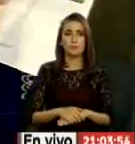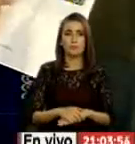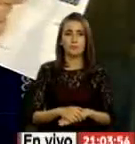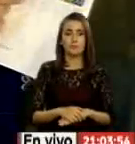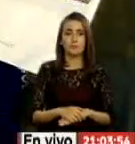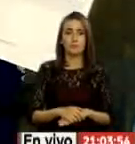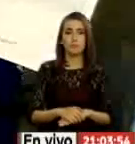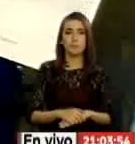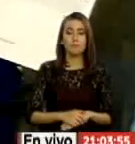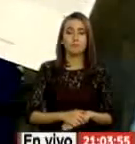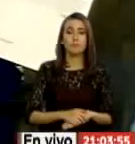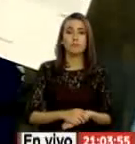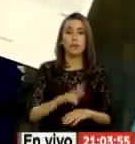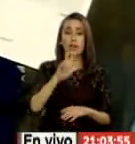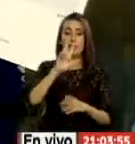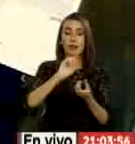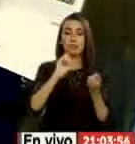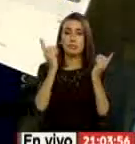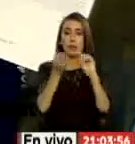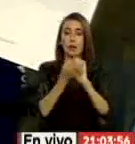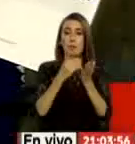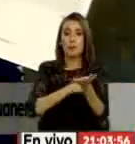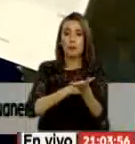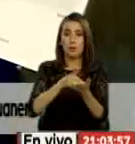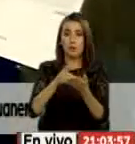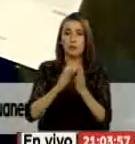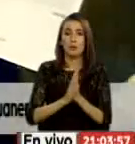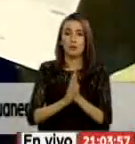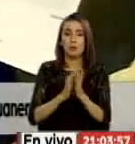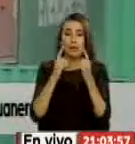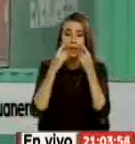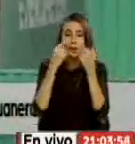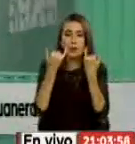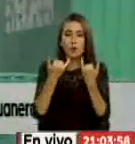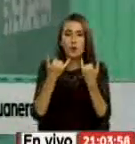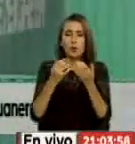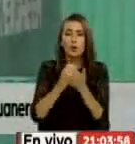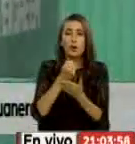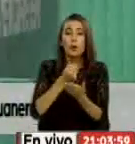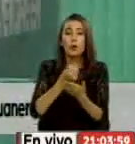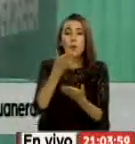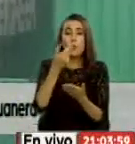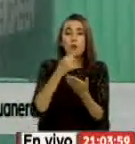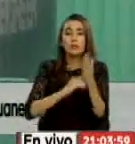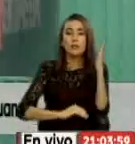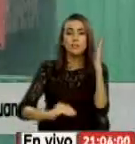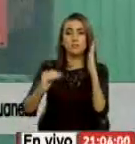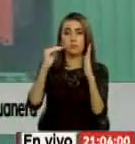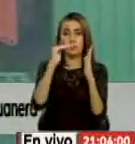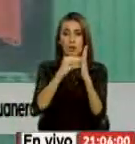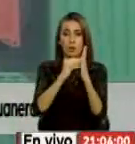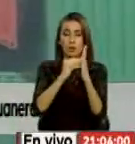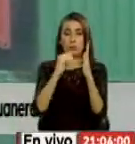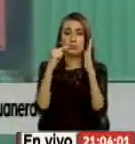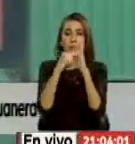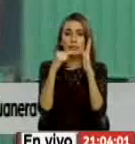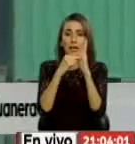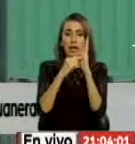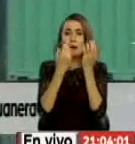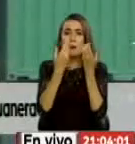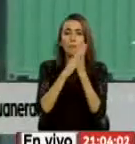3 cambios en menos de una semana. Discrecionalidad de la aduana, sumada al aumento de aranceles, menos